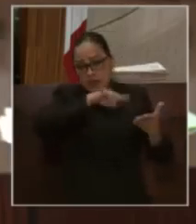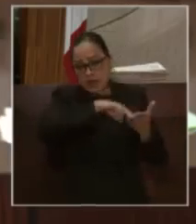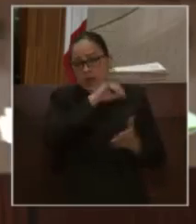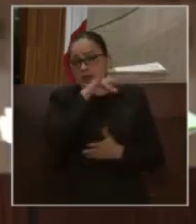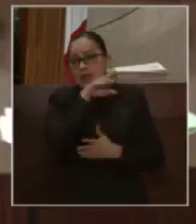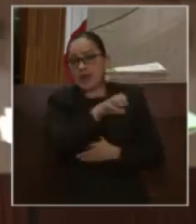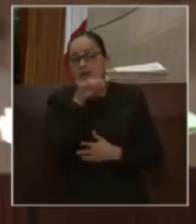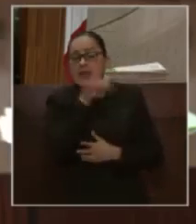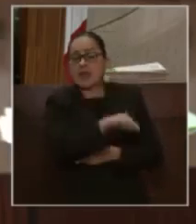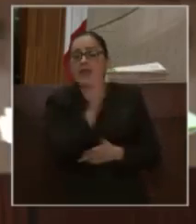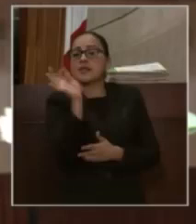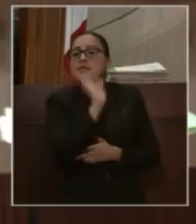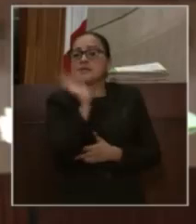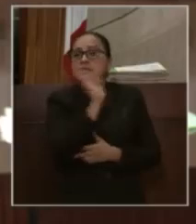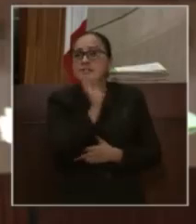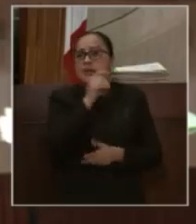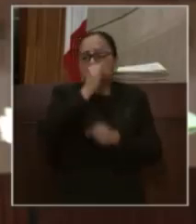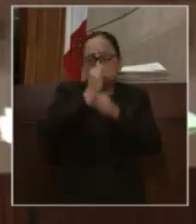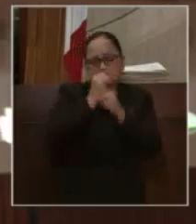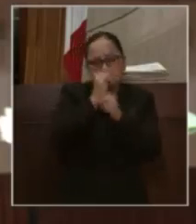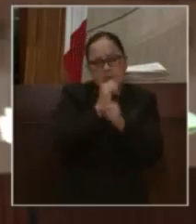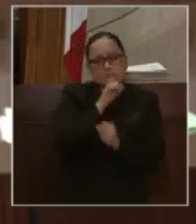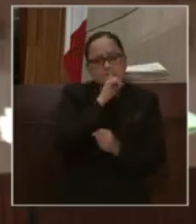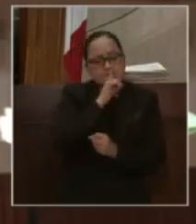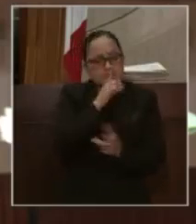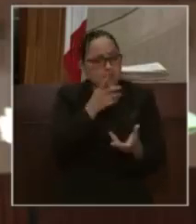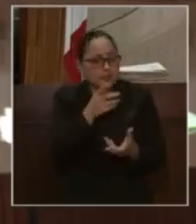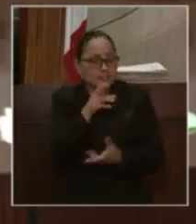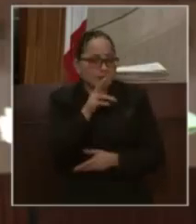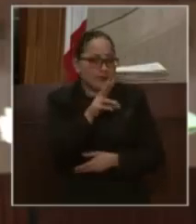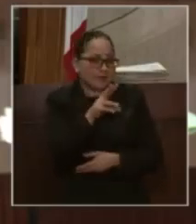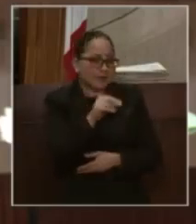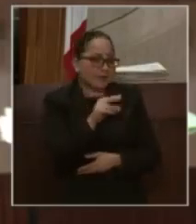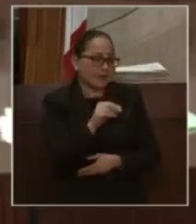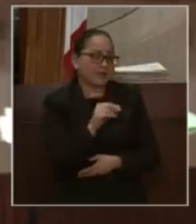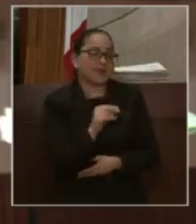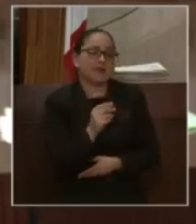haber hecho su investigación, sino estamos